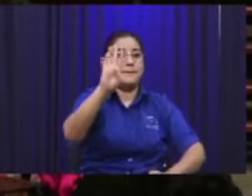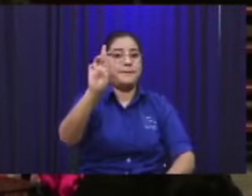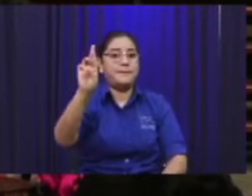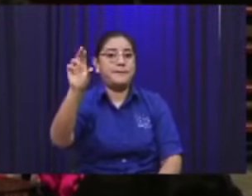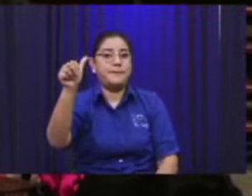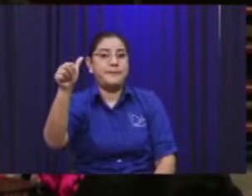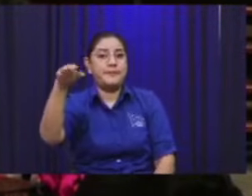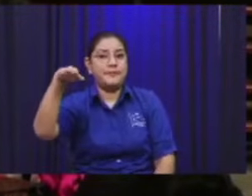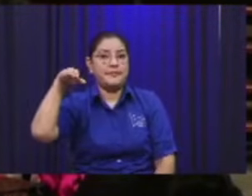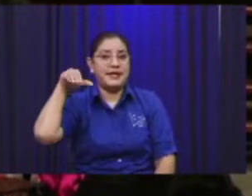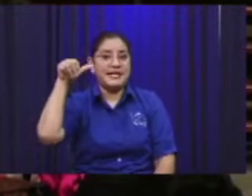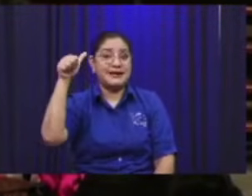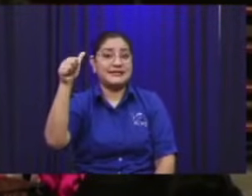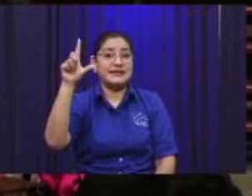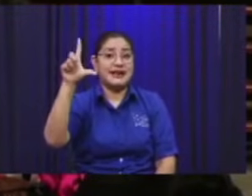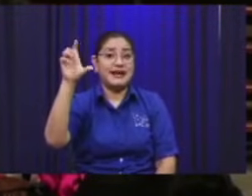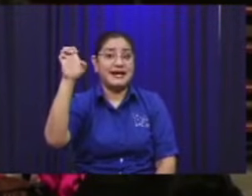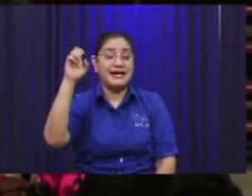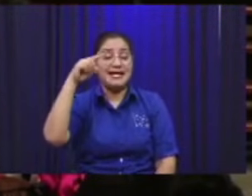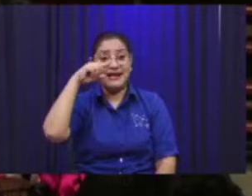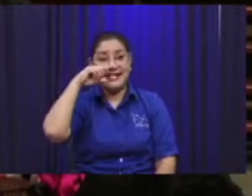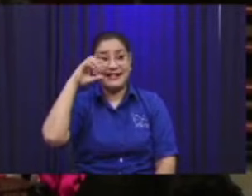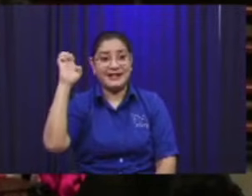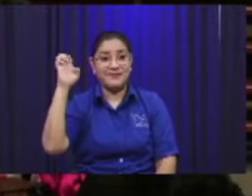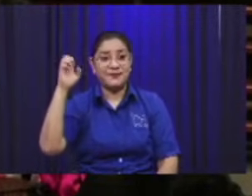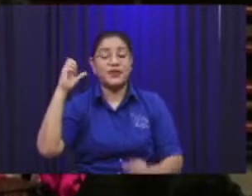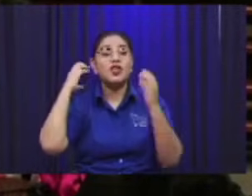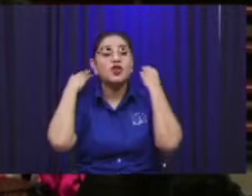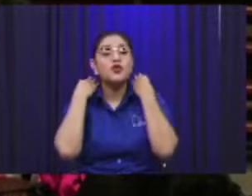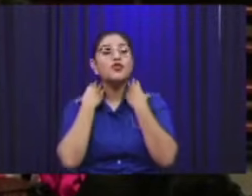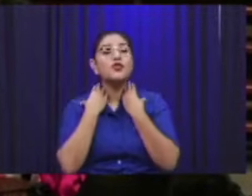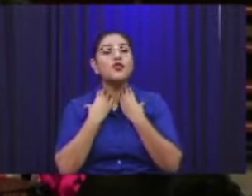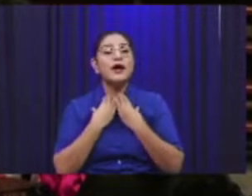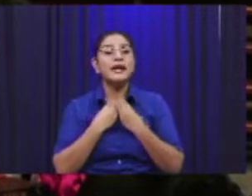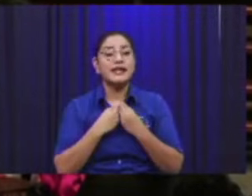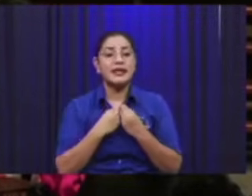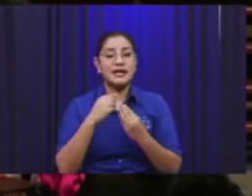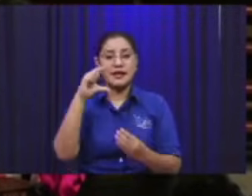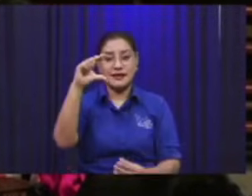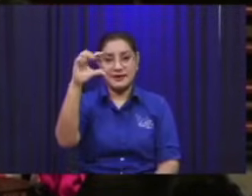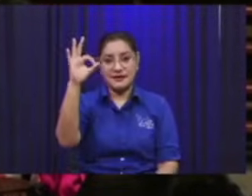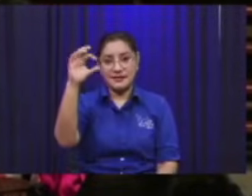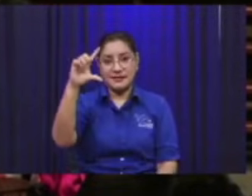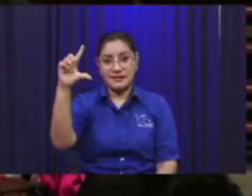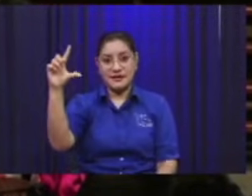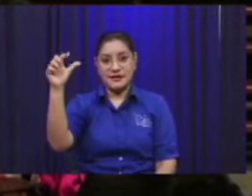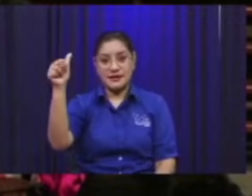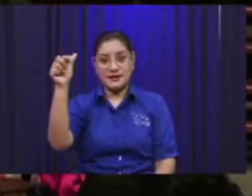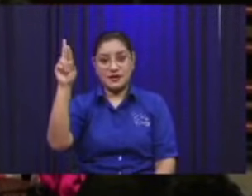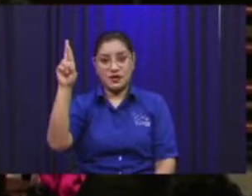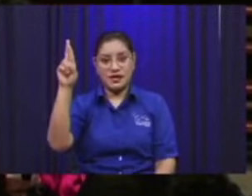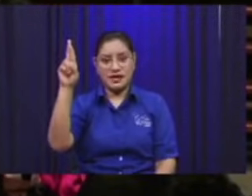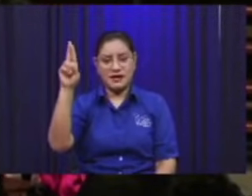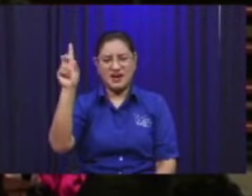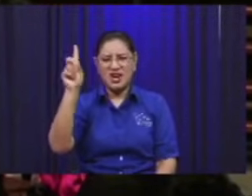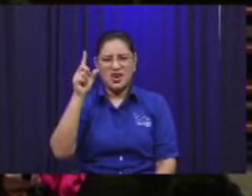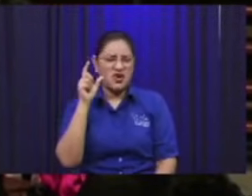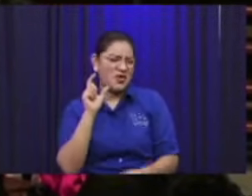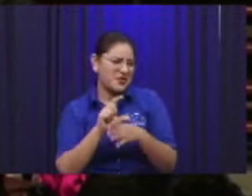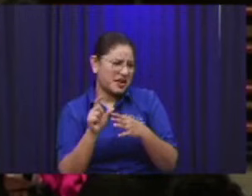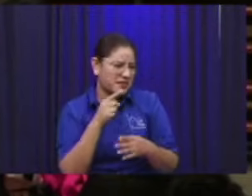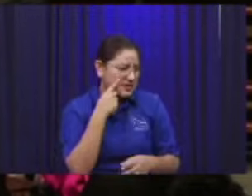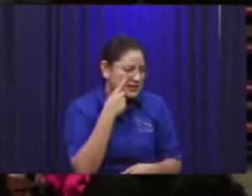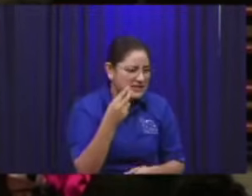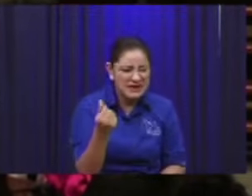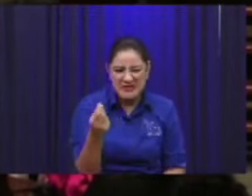que te ve collar vestido de hurto pero pero no estoy hablando hermano amado de lo material de lo terrenal eso